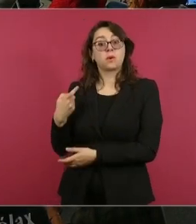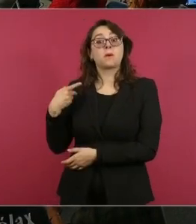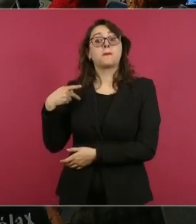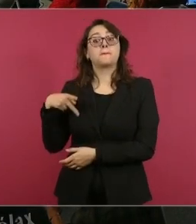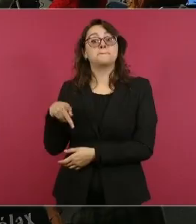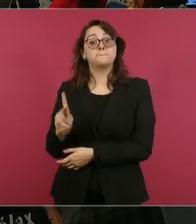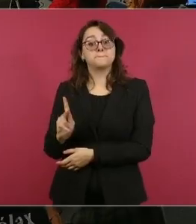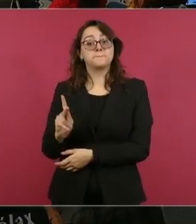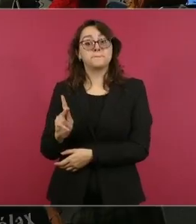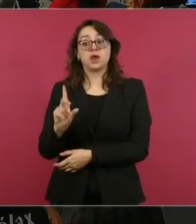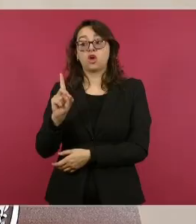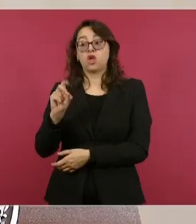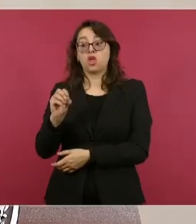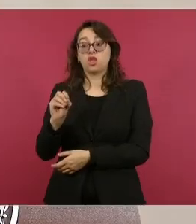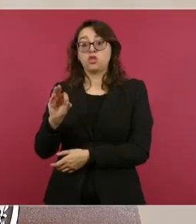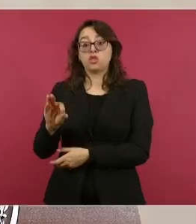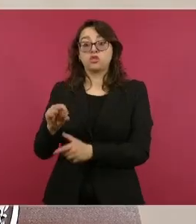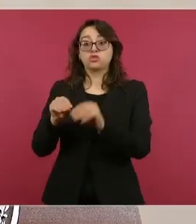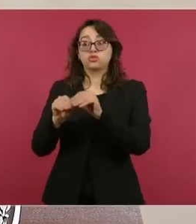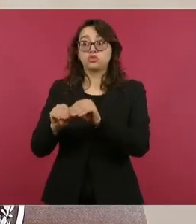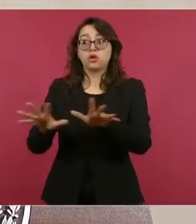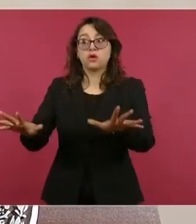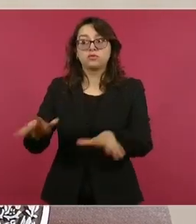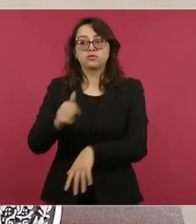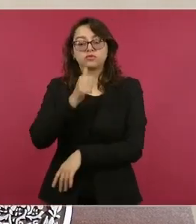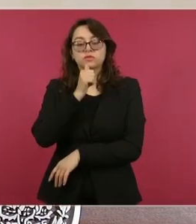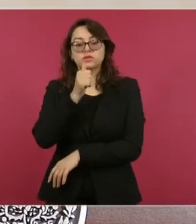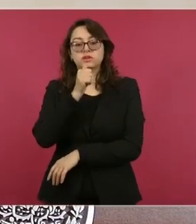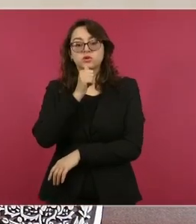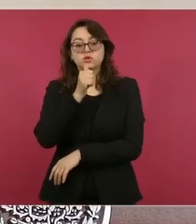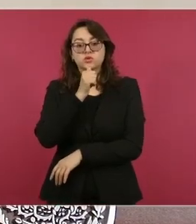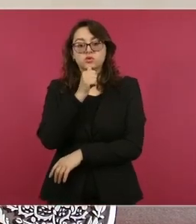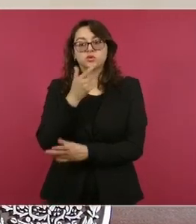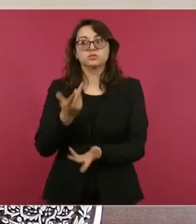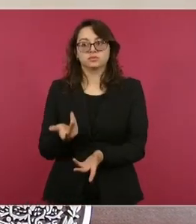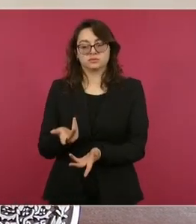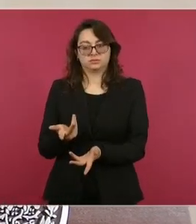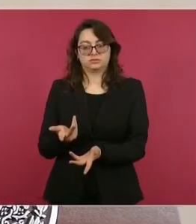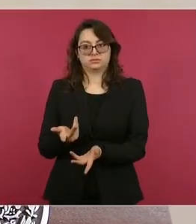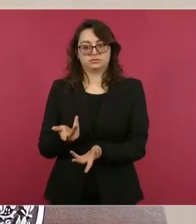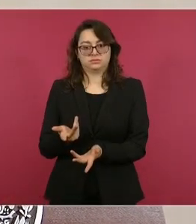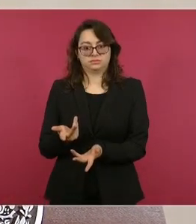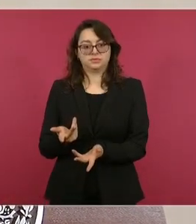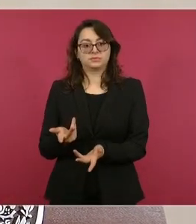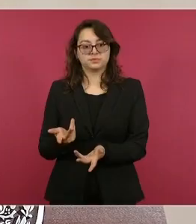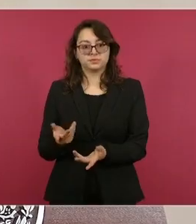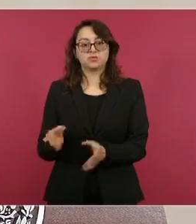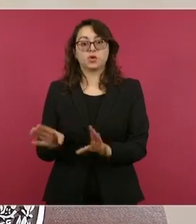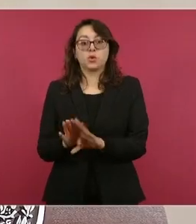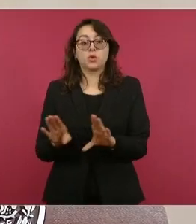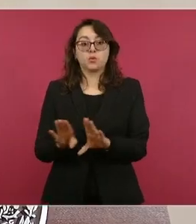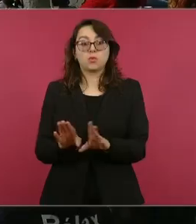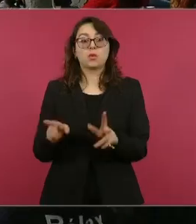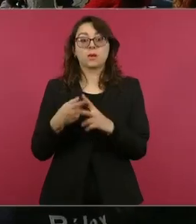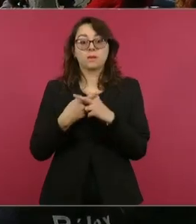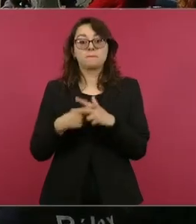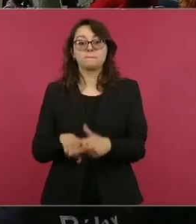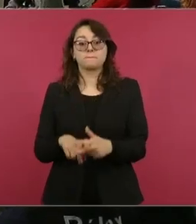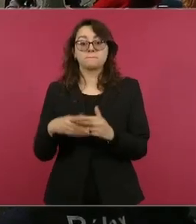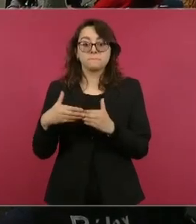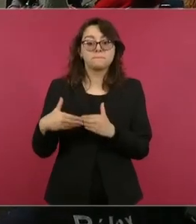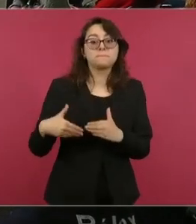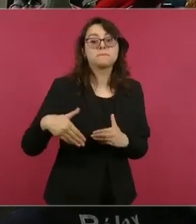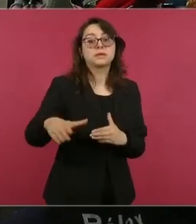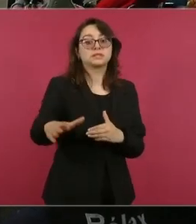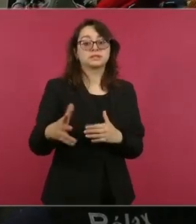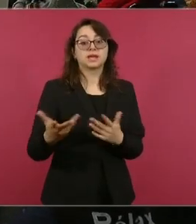ver lo que ella plantea, cómo se va a aplicar y desde cuándo. Tiene que ser a